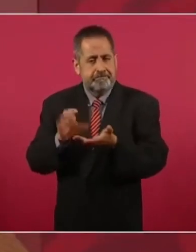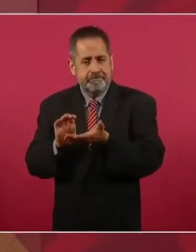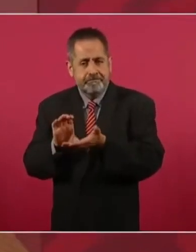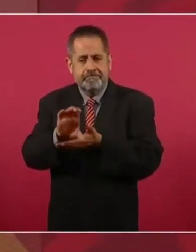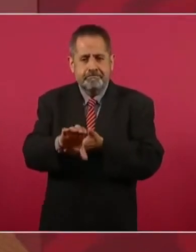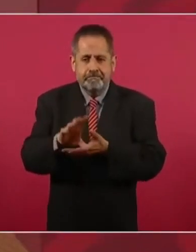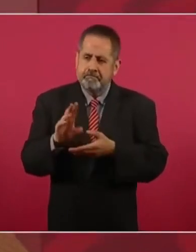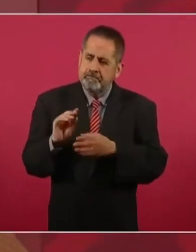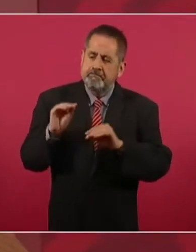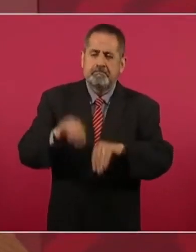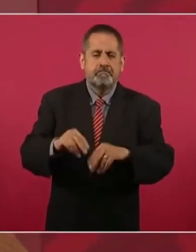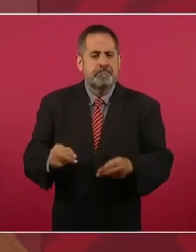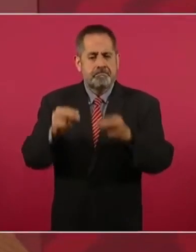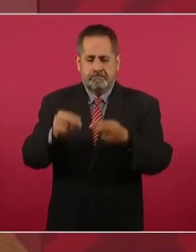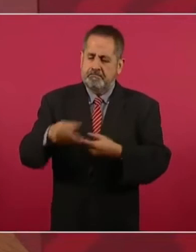en